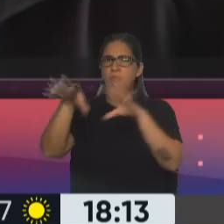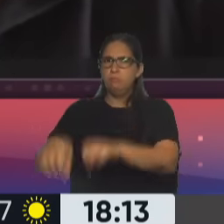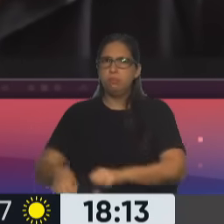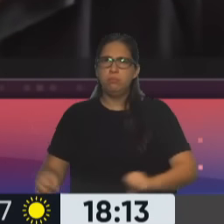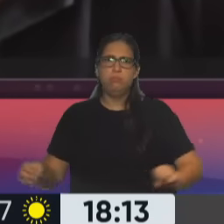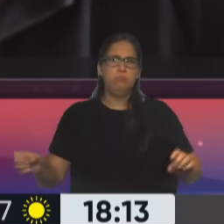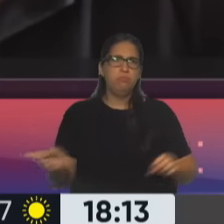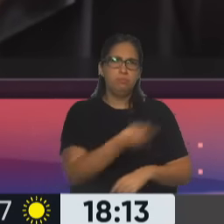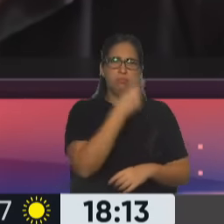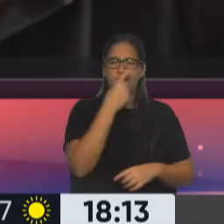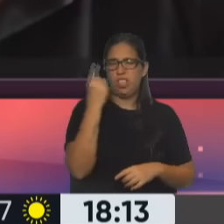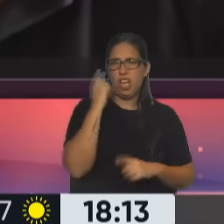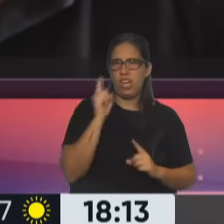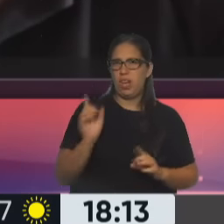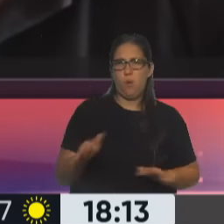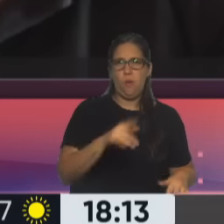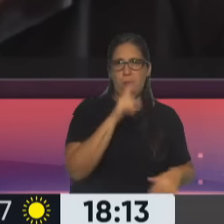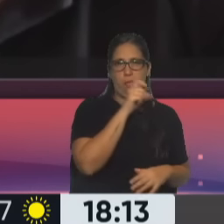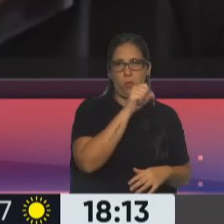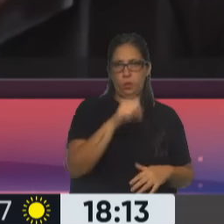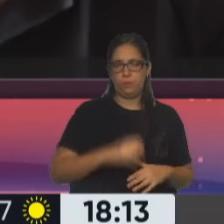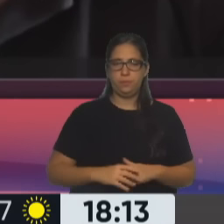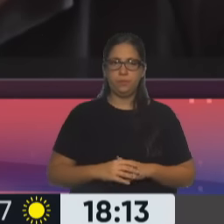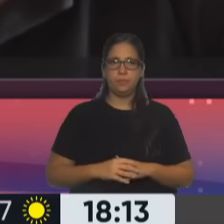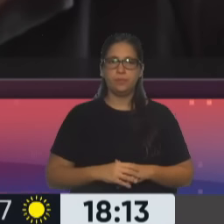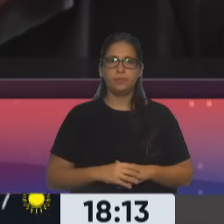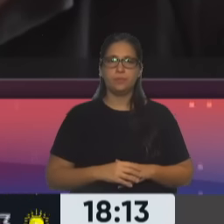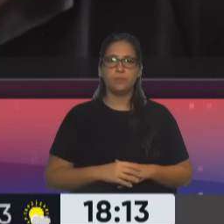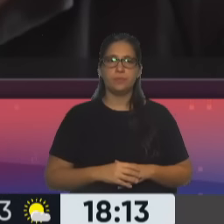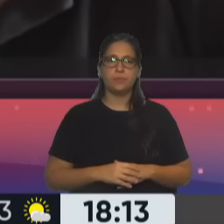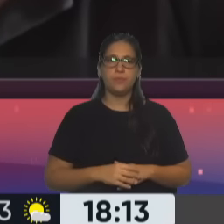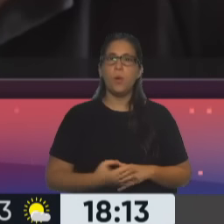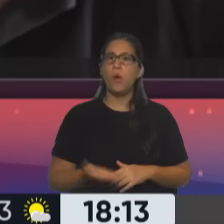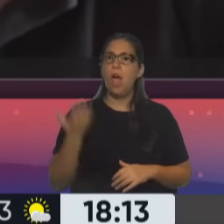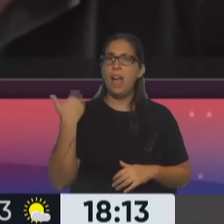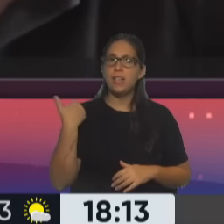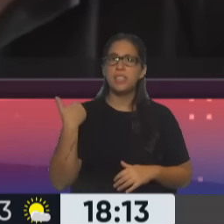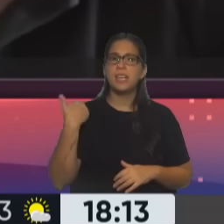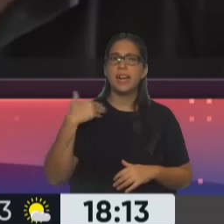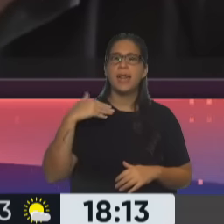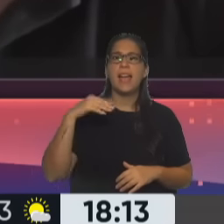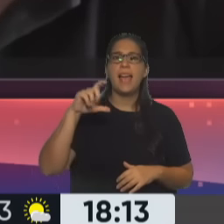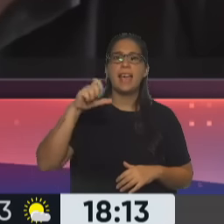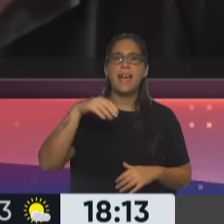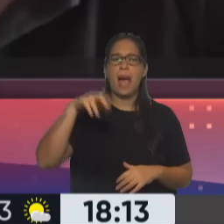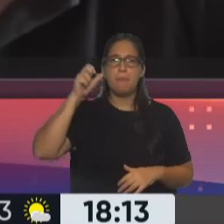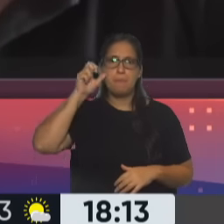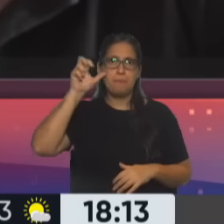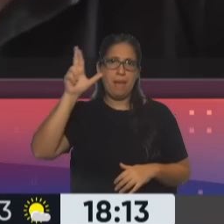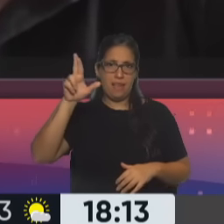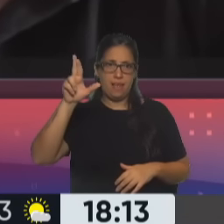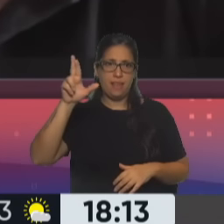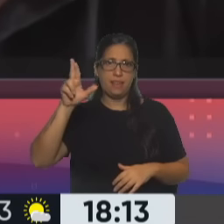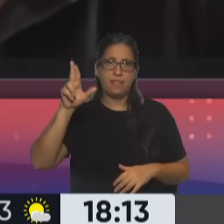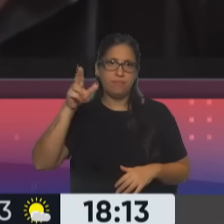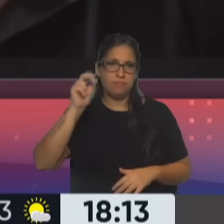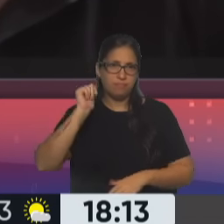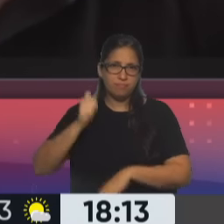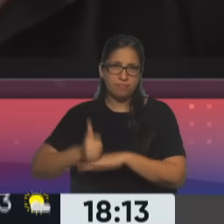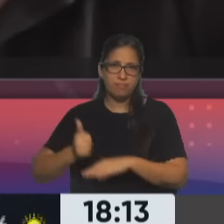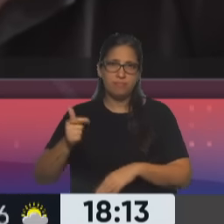Nuria. Mauro, buenas tardes. Bueno, justamente de esto hablaba ayer Mick Hammer, que es el jefe de misión de Estados Unidos en Cuba, en